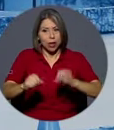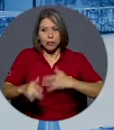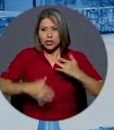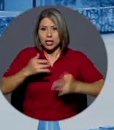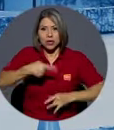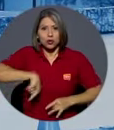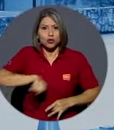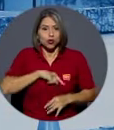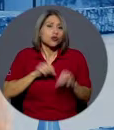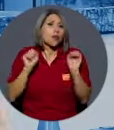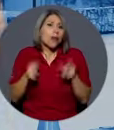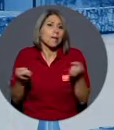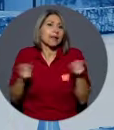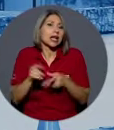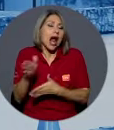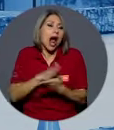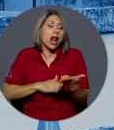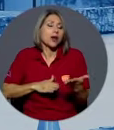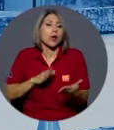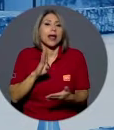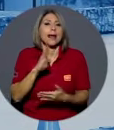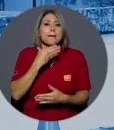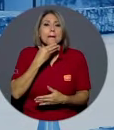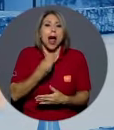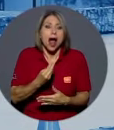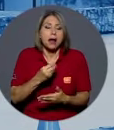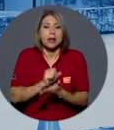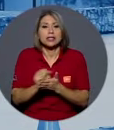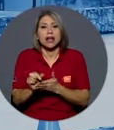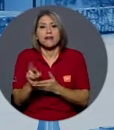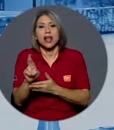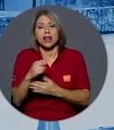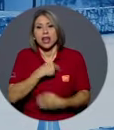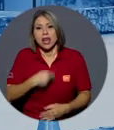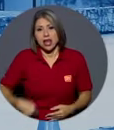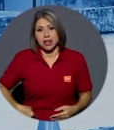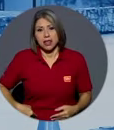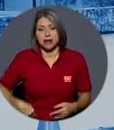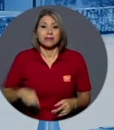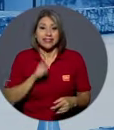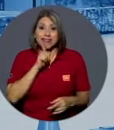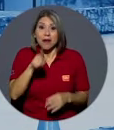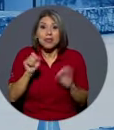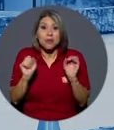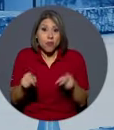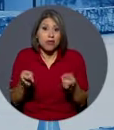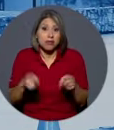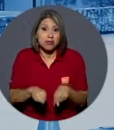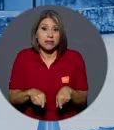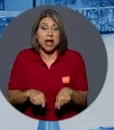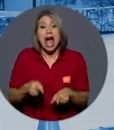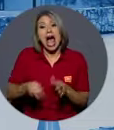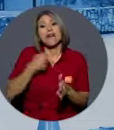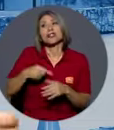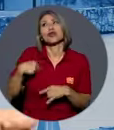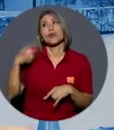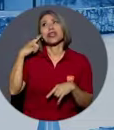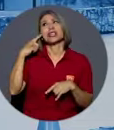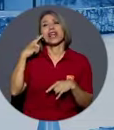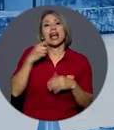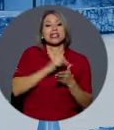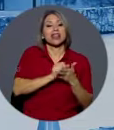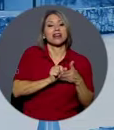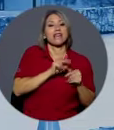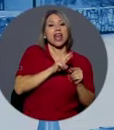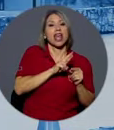daños inclusive en regiones Barba, San Rafael de Heredia. Estamos, digamos, las distancias son cortas. Uno piensa que porque duró 2 horas en ir de San